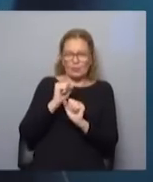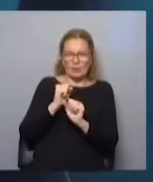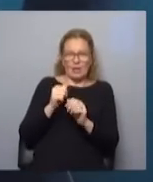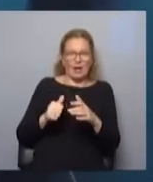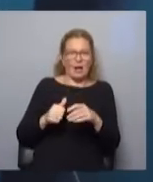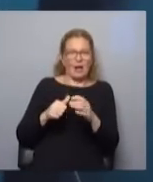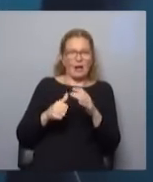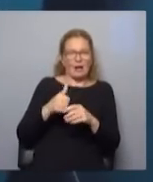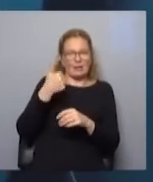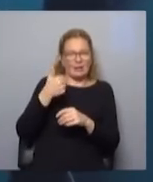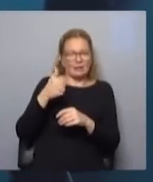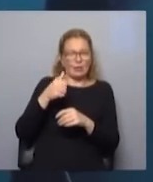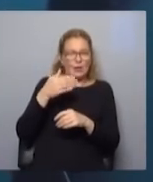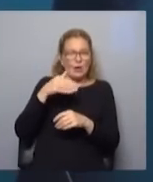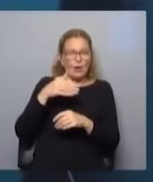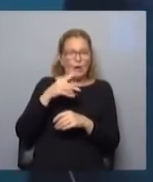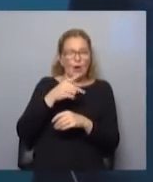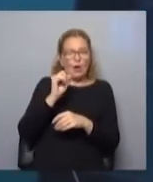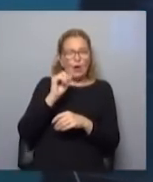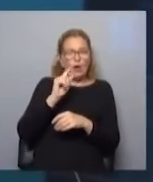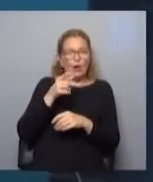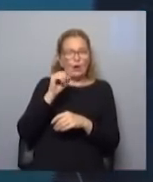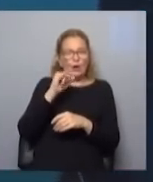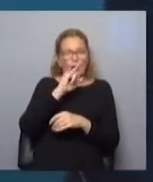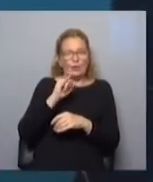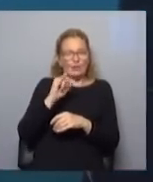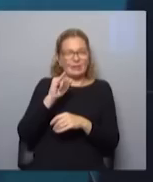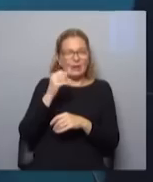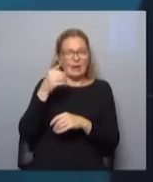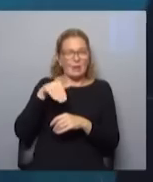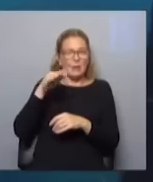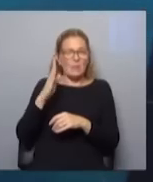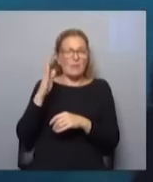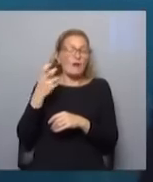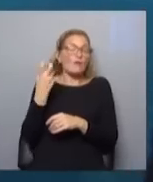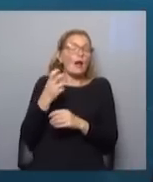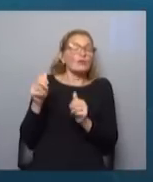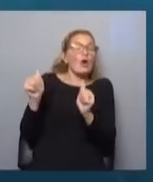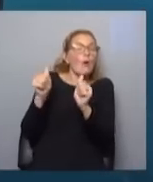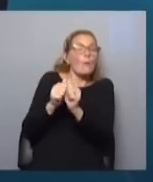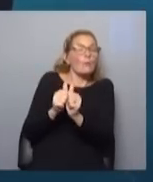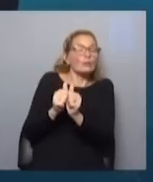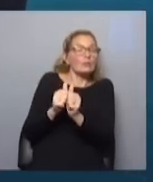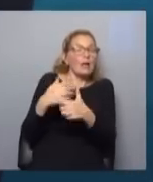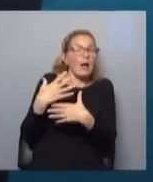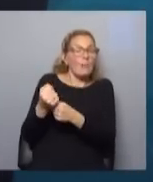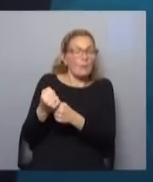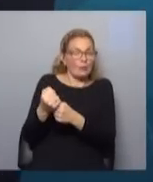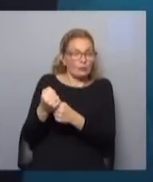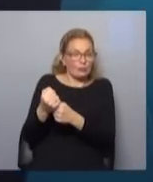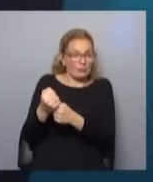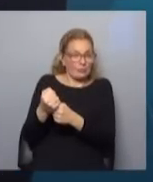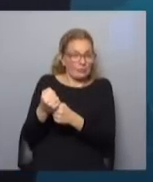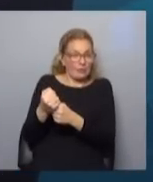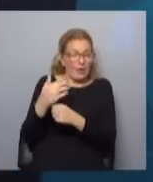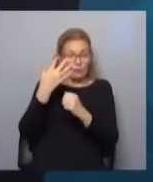yo digo bueno a ver si el mpp le tira un guiño asamblea obrero hay actor y buscando un posible apoyo en el futuro en mi actitud permanente